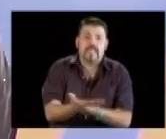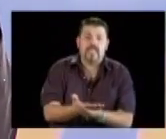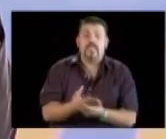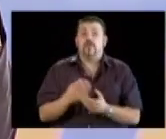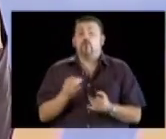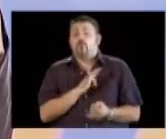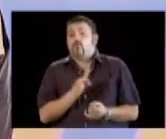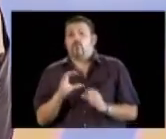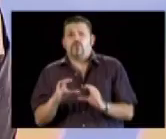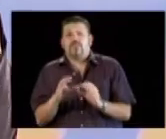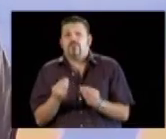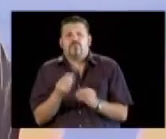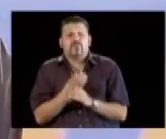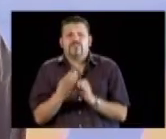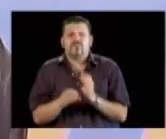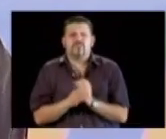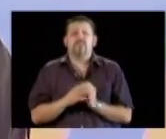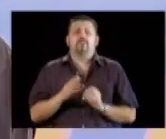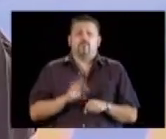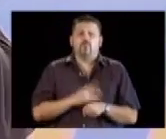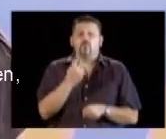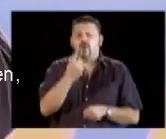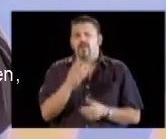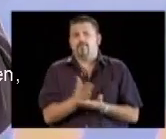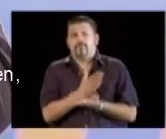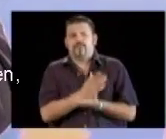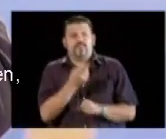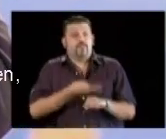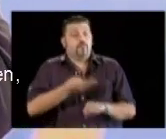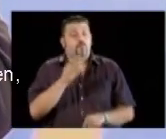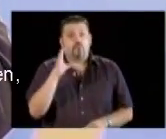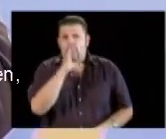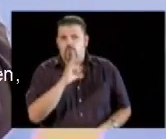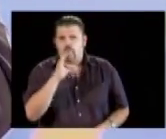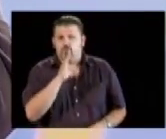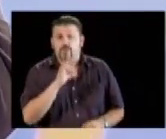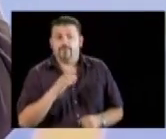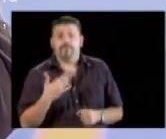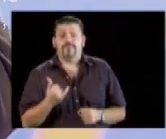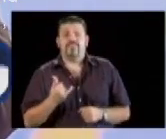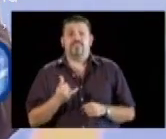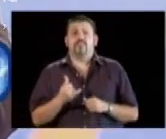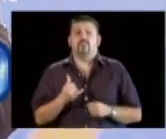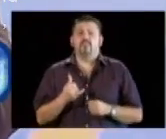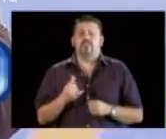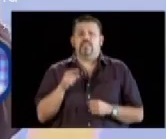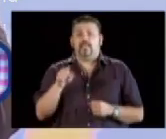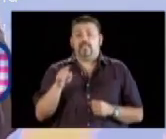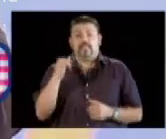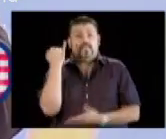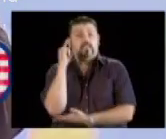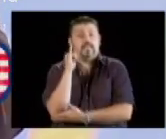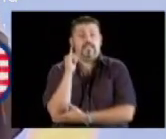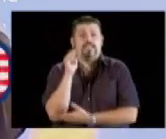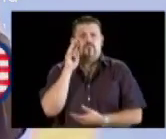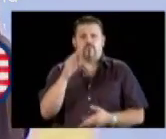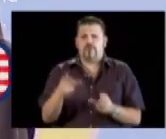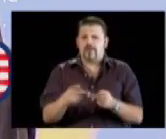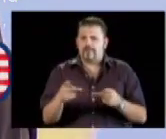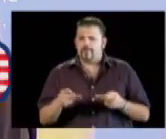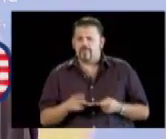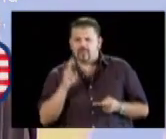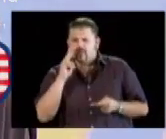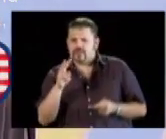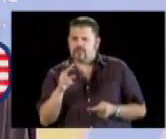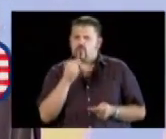caer. Hay una parte muy curiosa que es todas las mamás cuando están con sus hijos ahí en el jardín, en el patio, y el niño